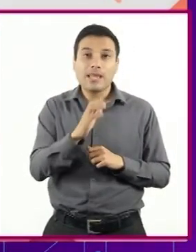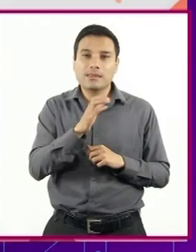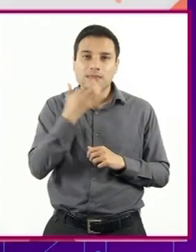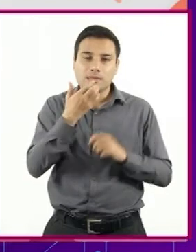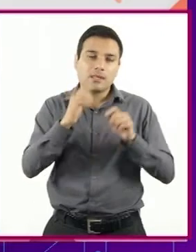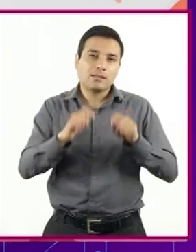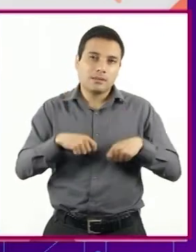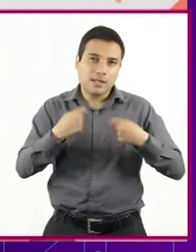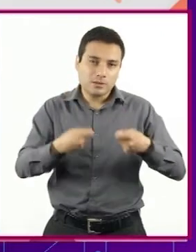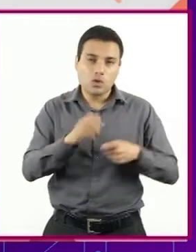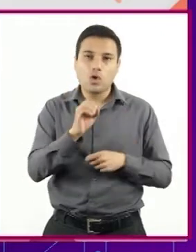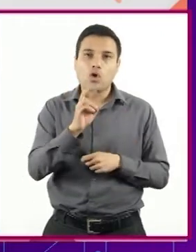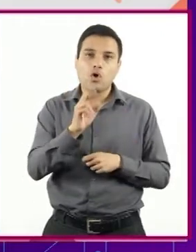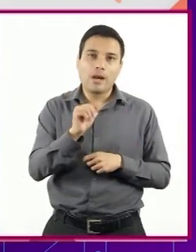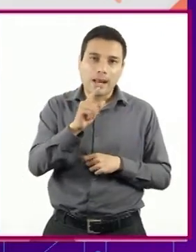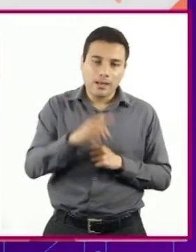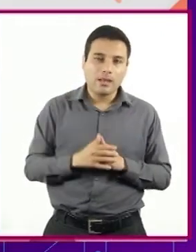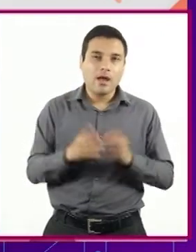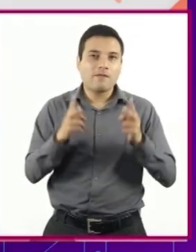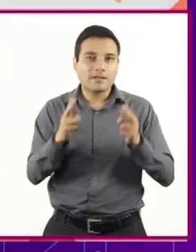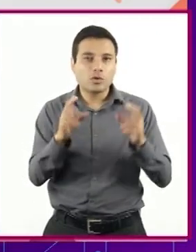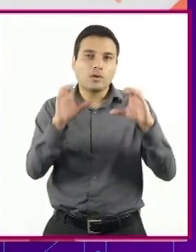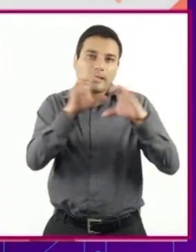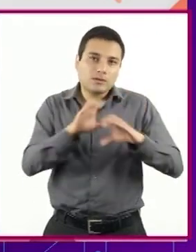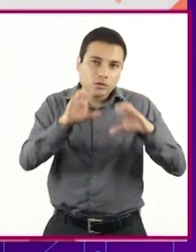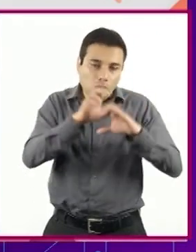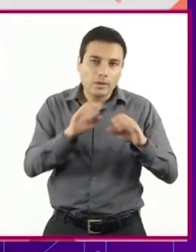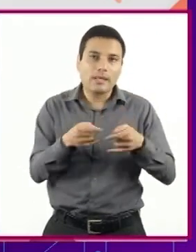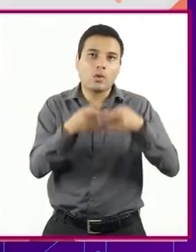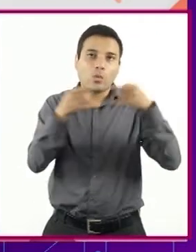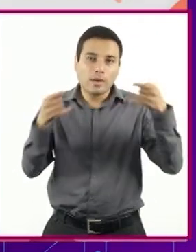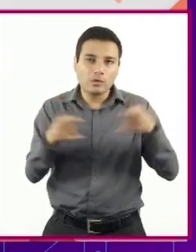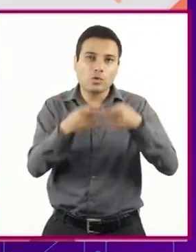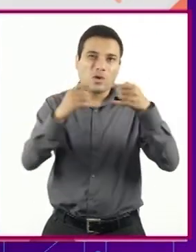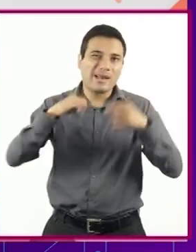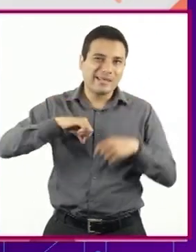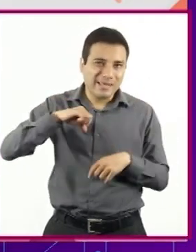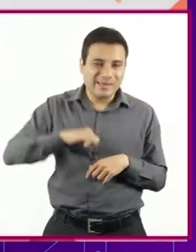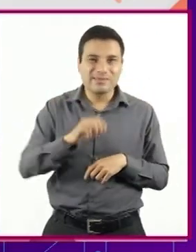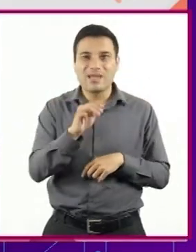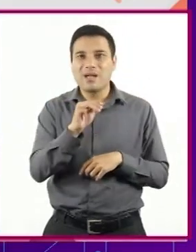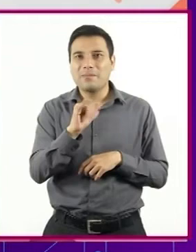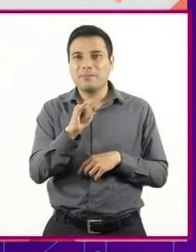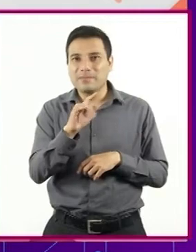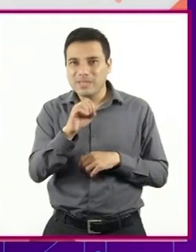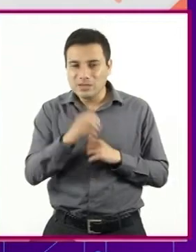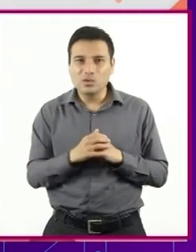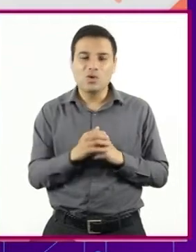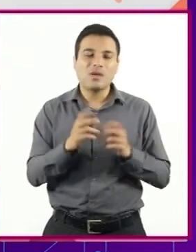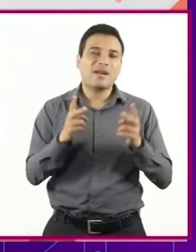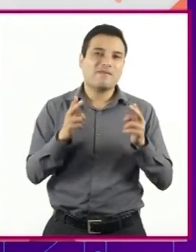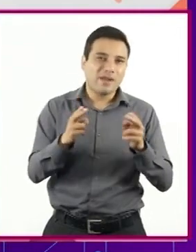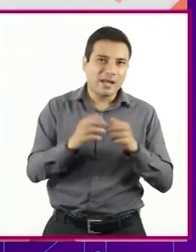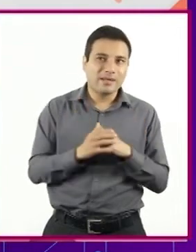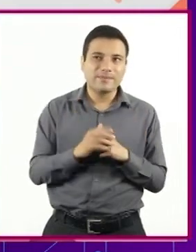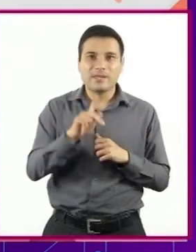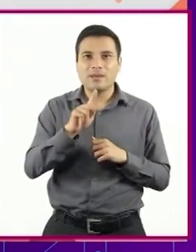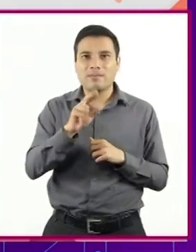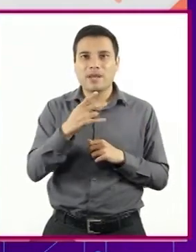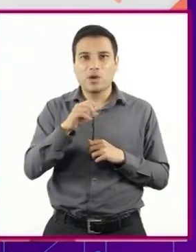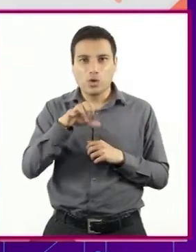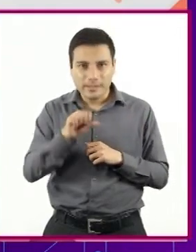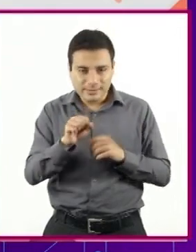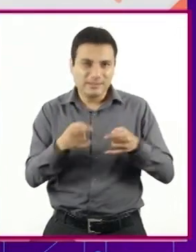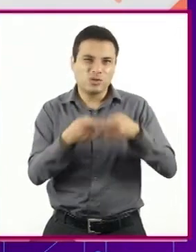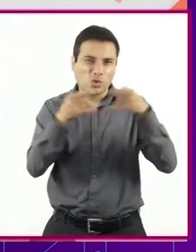como son los refranes, canciones, cuentos, leyendas, mitos, refranes, pregones, historias de